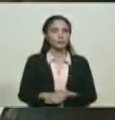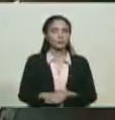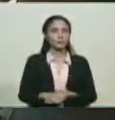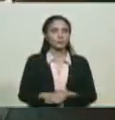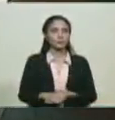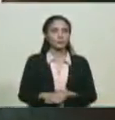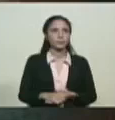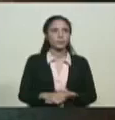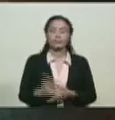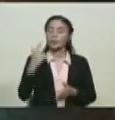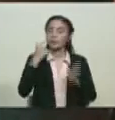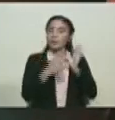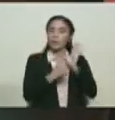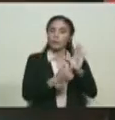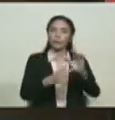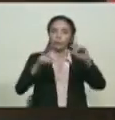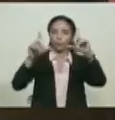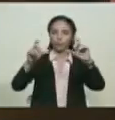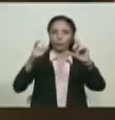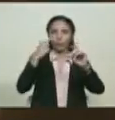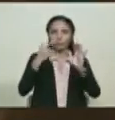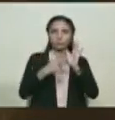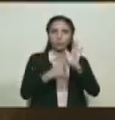ahí está la fotografía fue